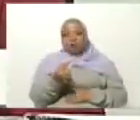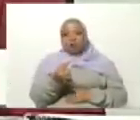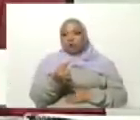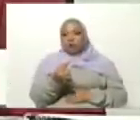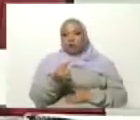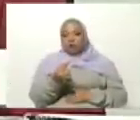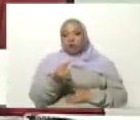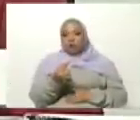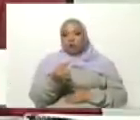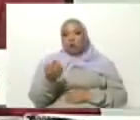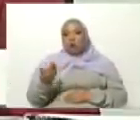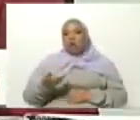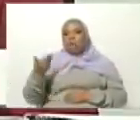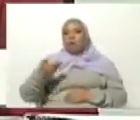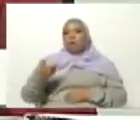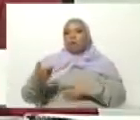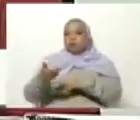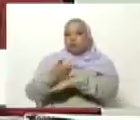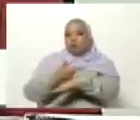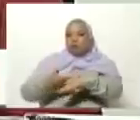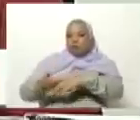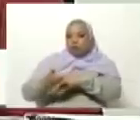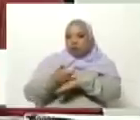clara la prioridad. La prioridad es nuestro pueblo.